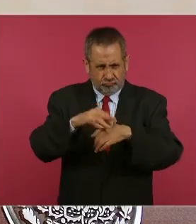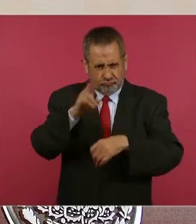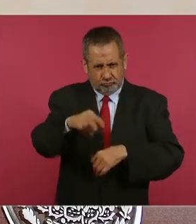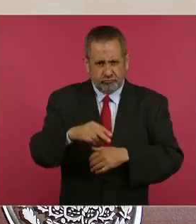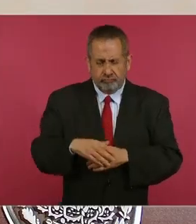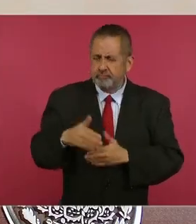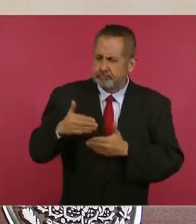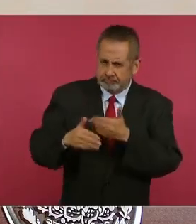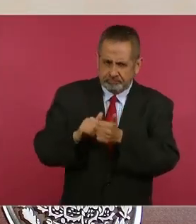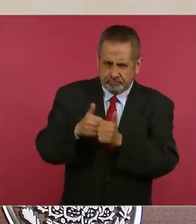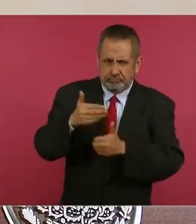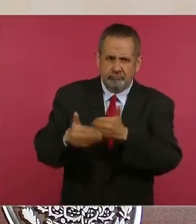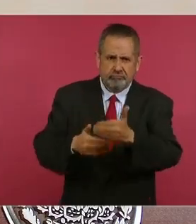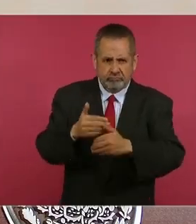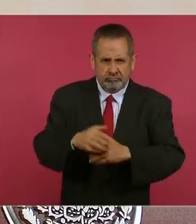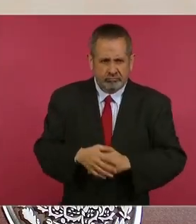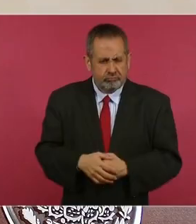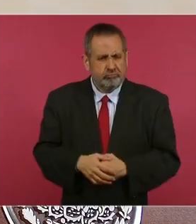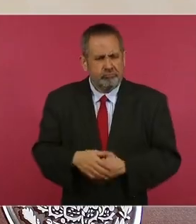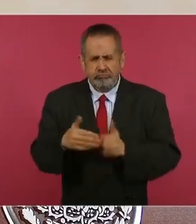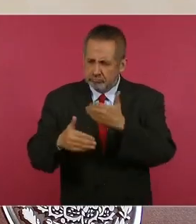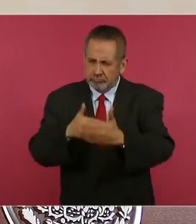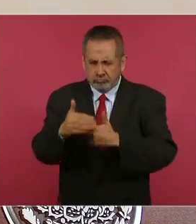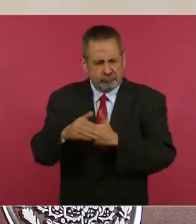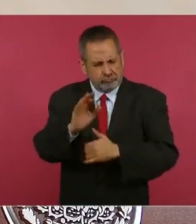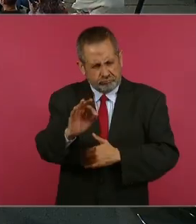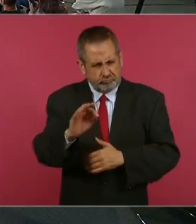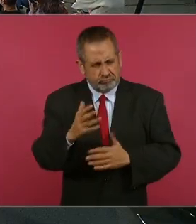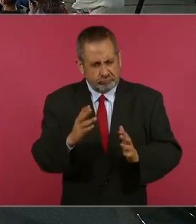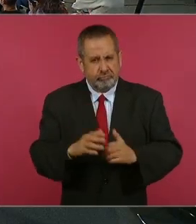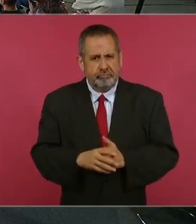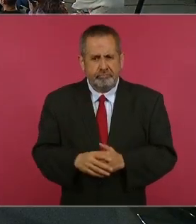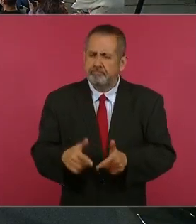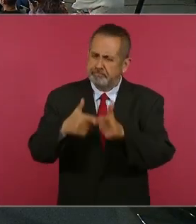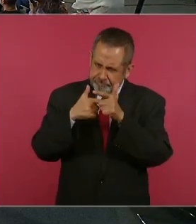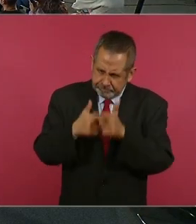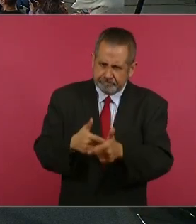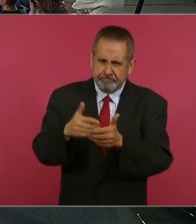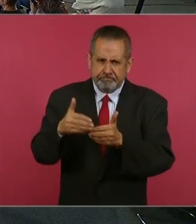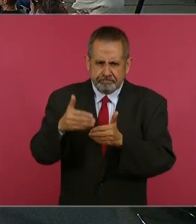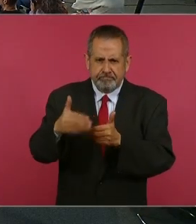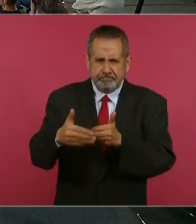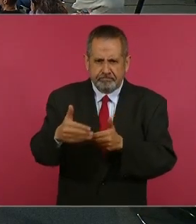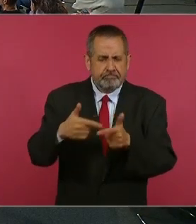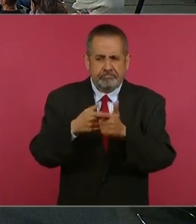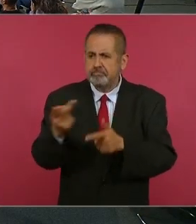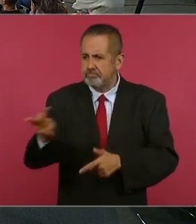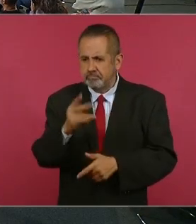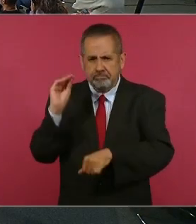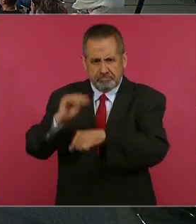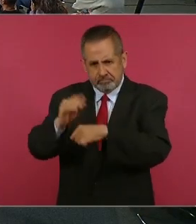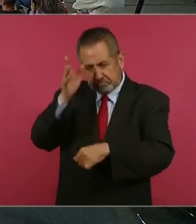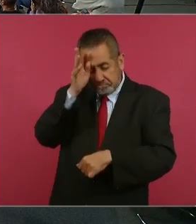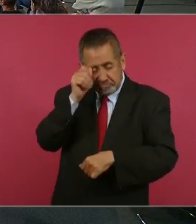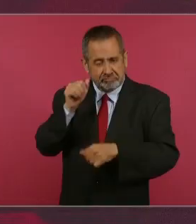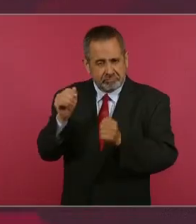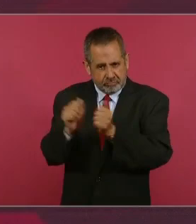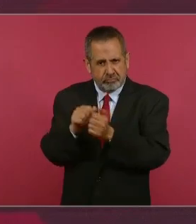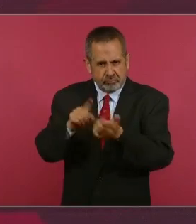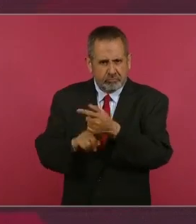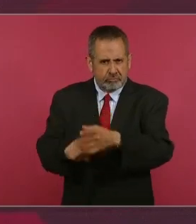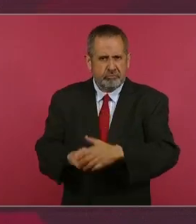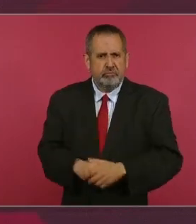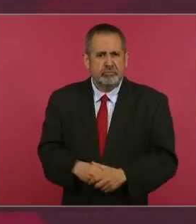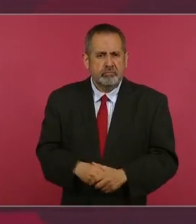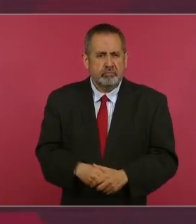has ido avanzando. Gracias a eso, cada vez que venimos. Bueno, vamos a seguir avanzando. Pónganse de acuerdo con Jesús.